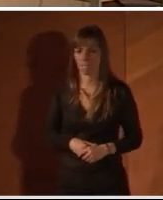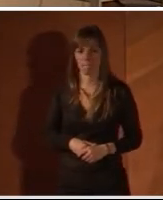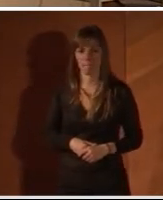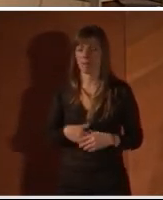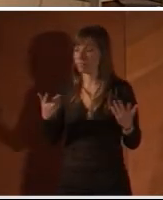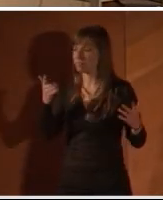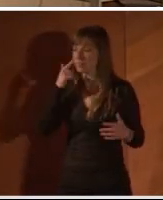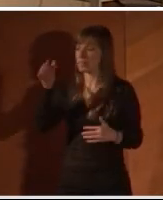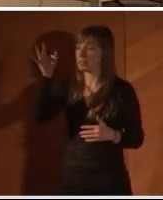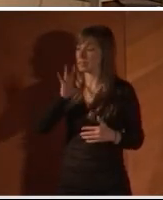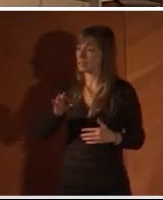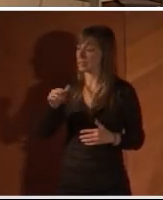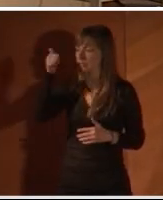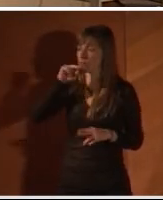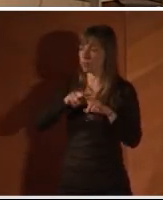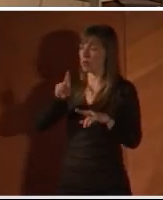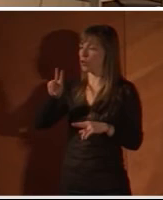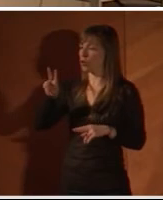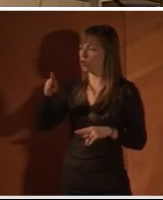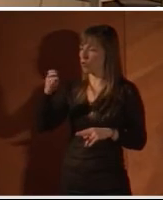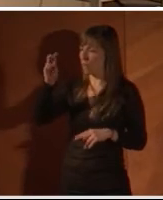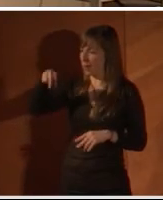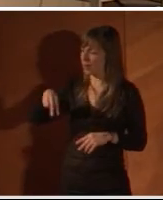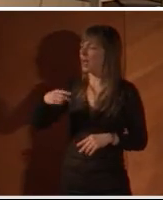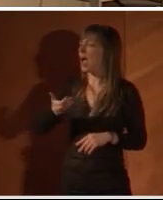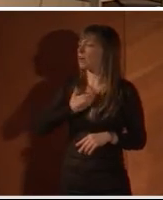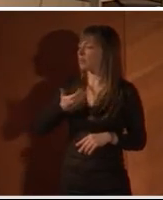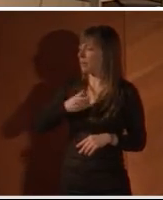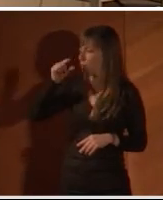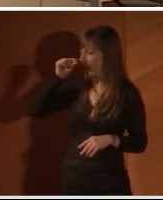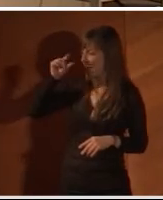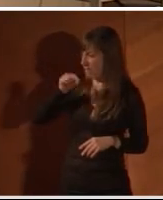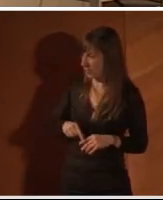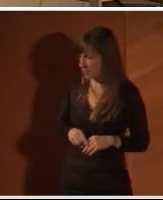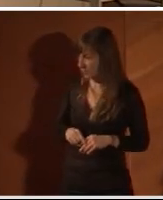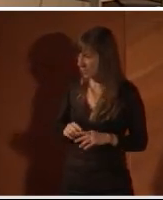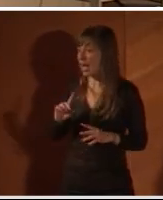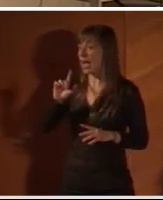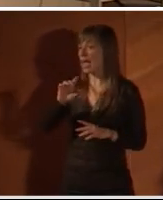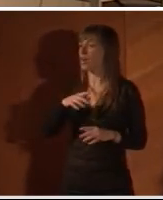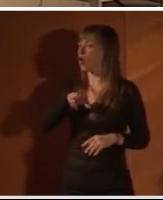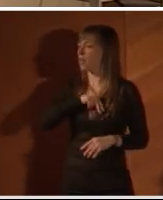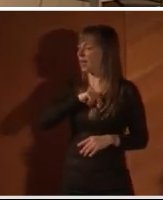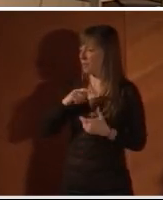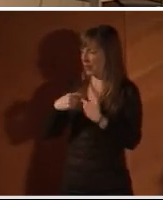Vamos con Rubén Tadeo, del Ayuntamiento de Rivas Vaciamadrid. Él es concejal de Participación.